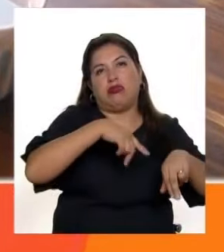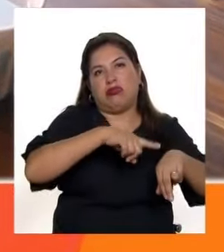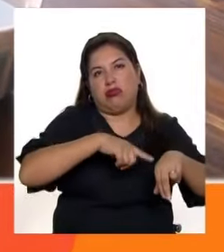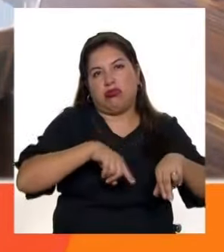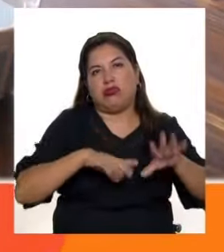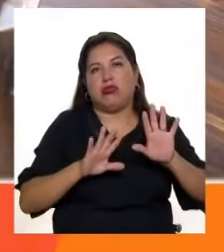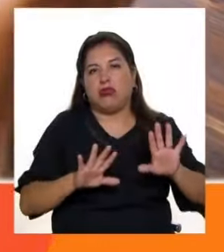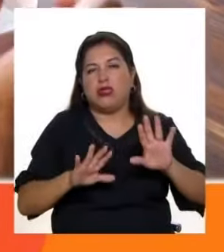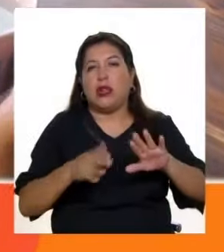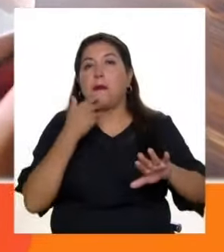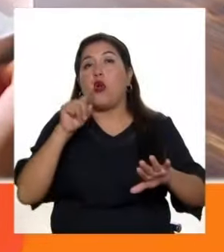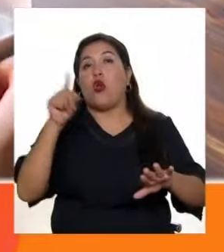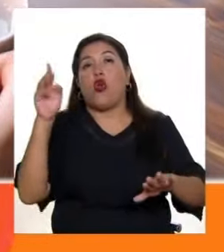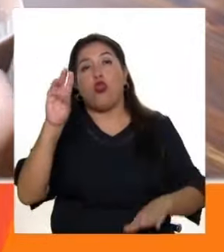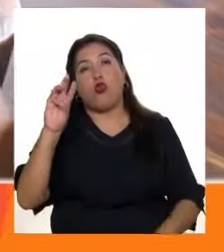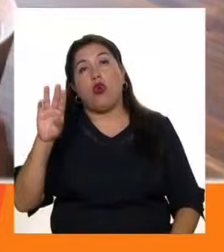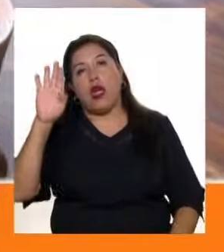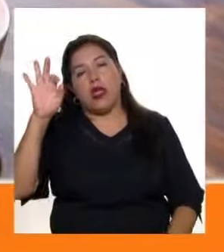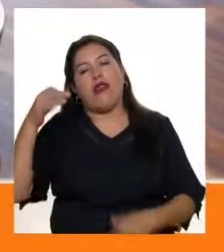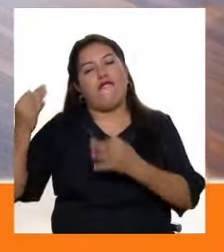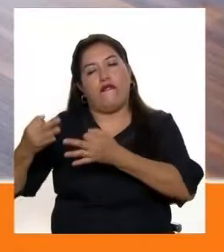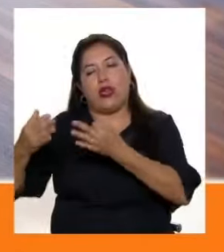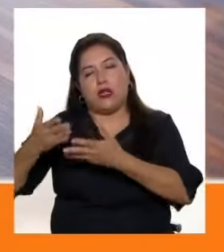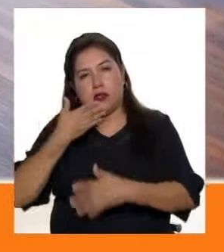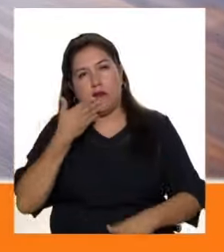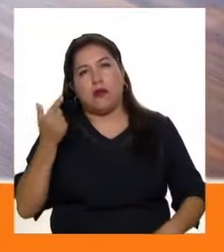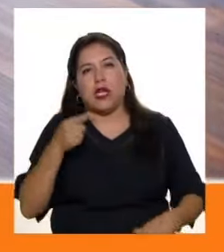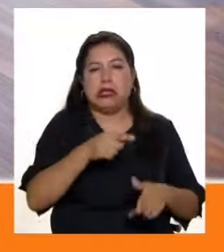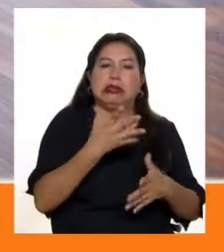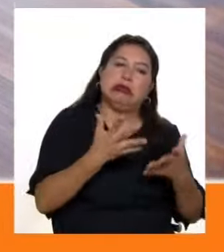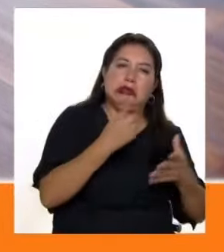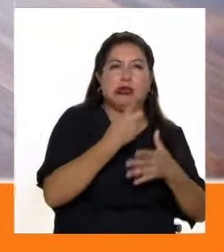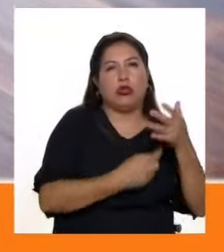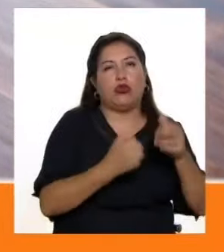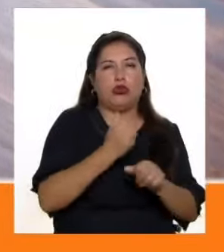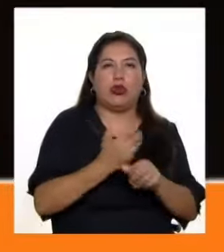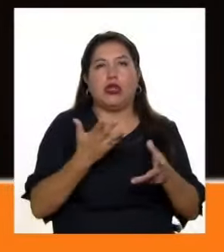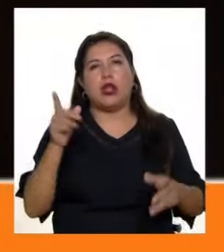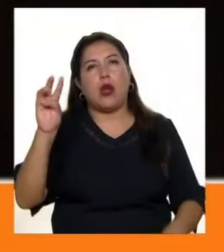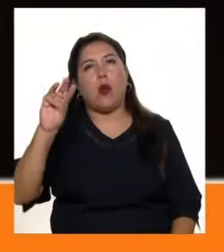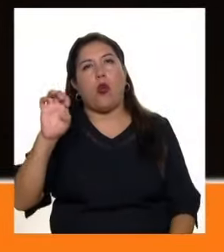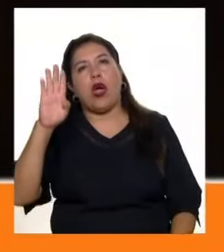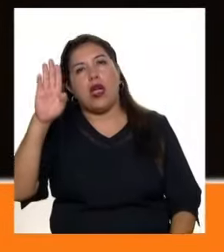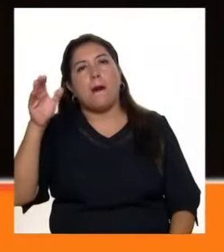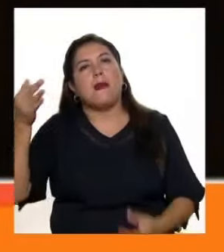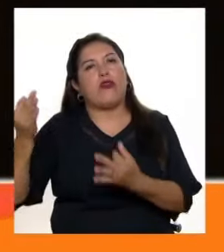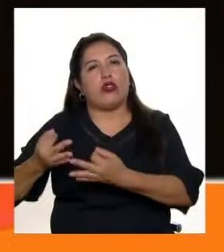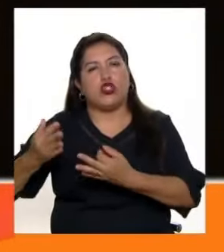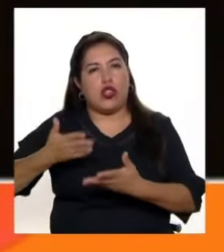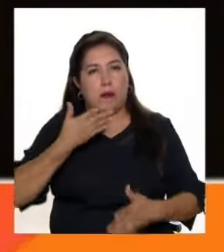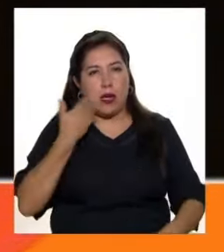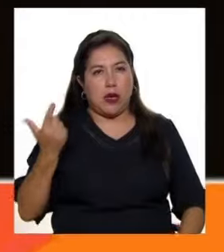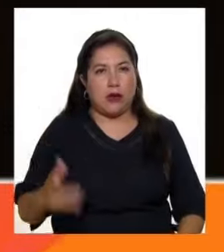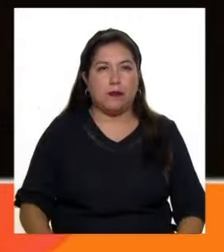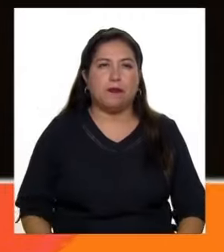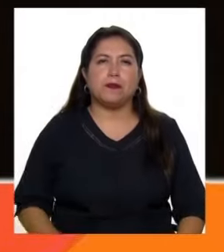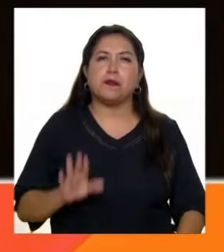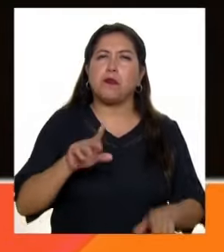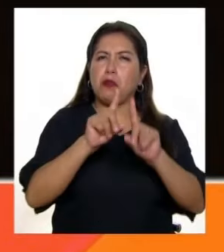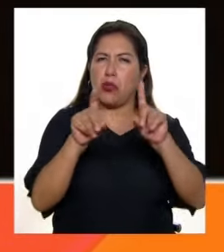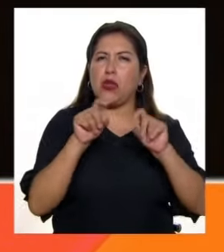informal, por decirlo, ¿no? Más informal, más inseguro. Más inseguro, ¿no? Y una web te da, pues, más seguridad, ¿no? Andrés, ¿y este tema de